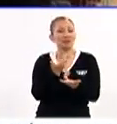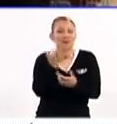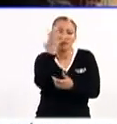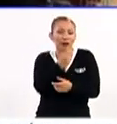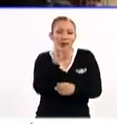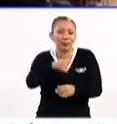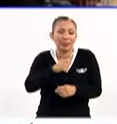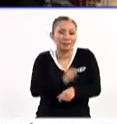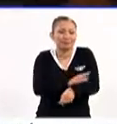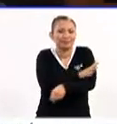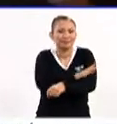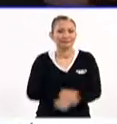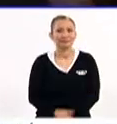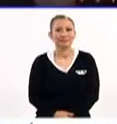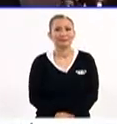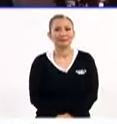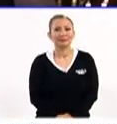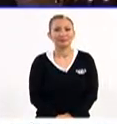muy bonito, es muy emotivo, ¿no?